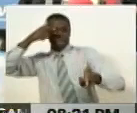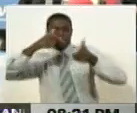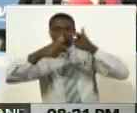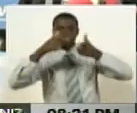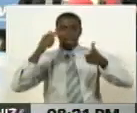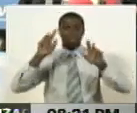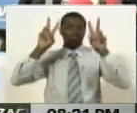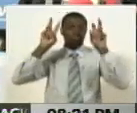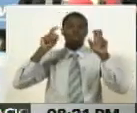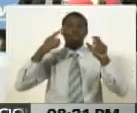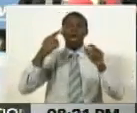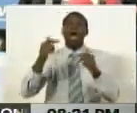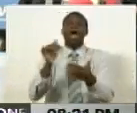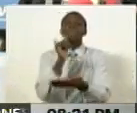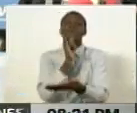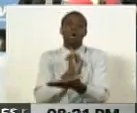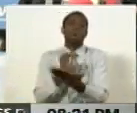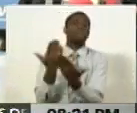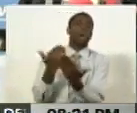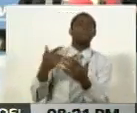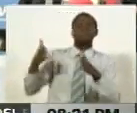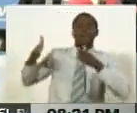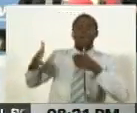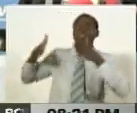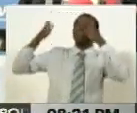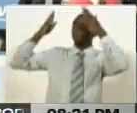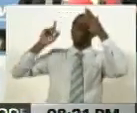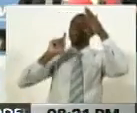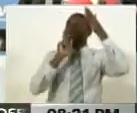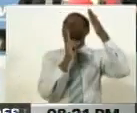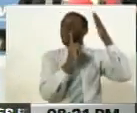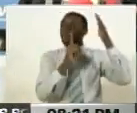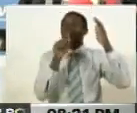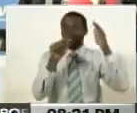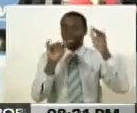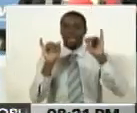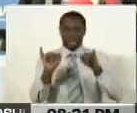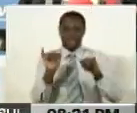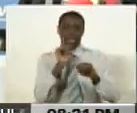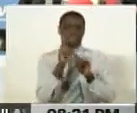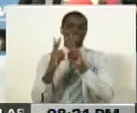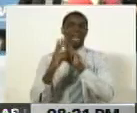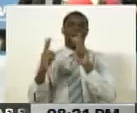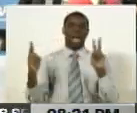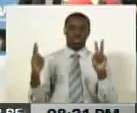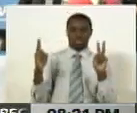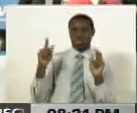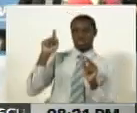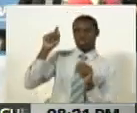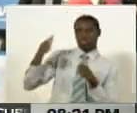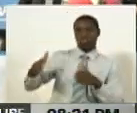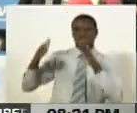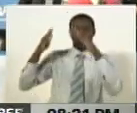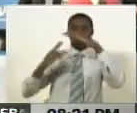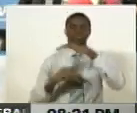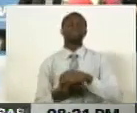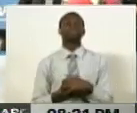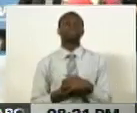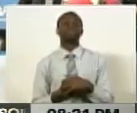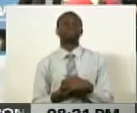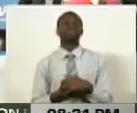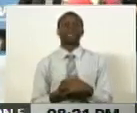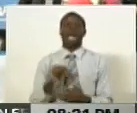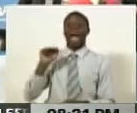Extraoficialmente se nos ha reportado desde la residencia llamada El Viaducto. Allí